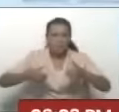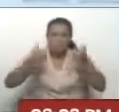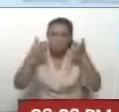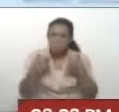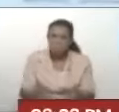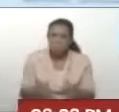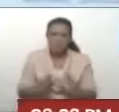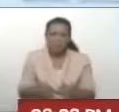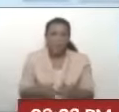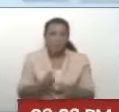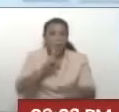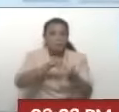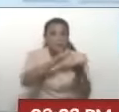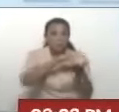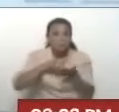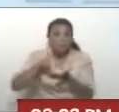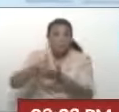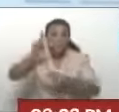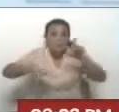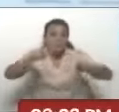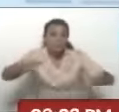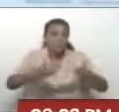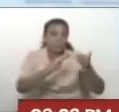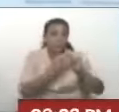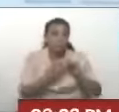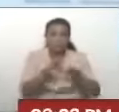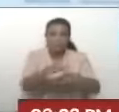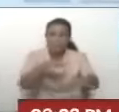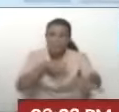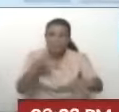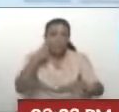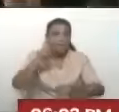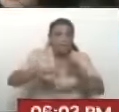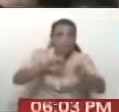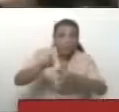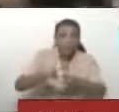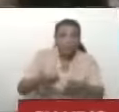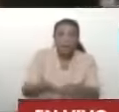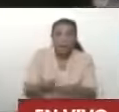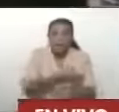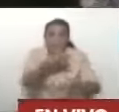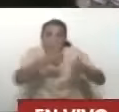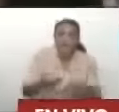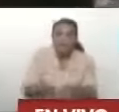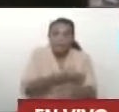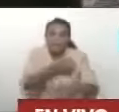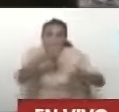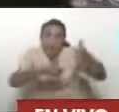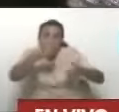pie, con la participación de la inmensa mayoría de precandidatos presidenciales,